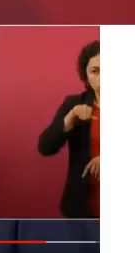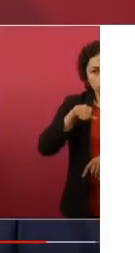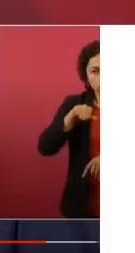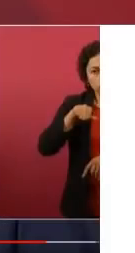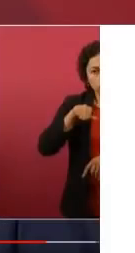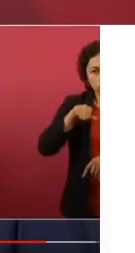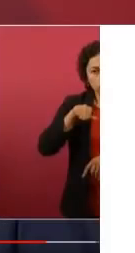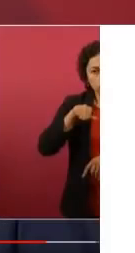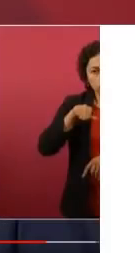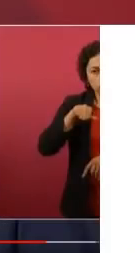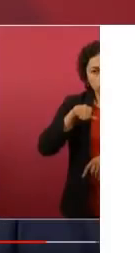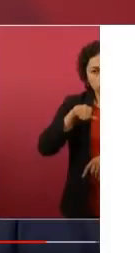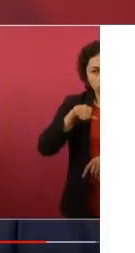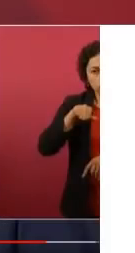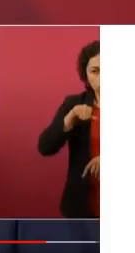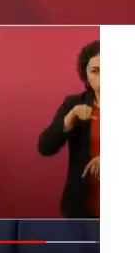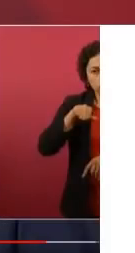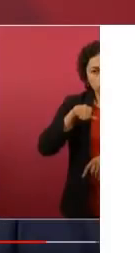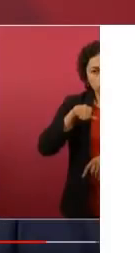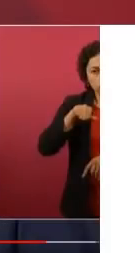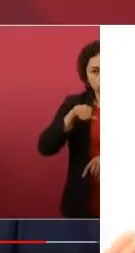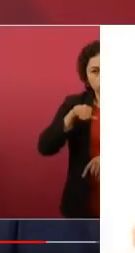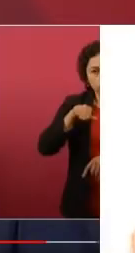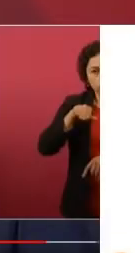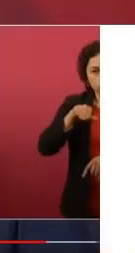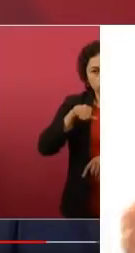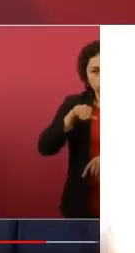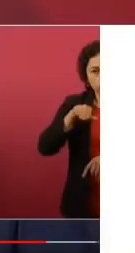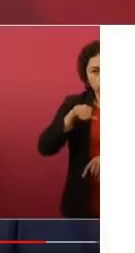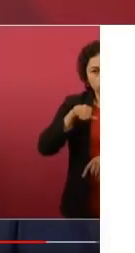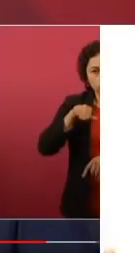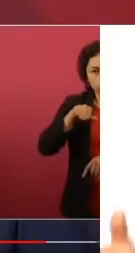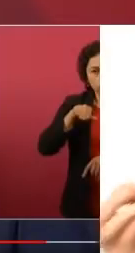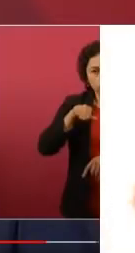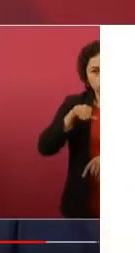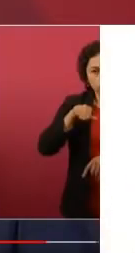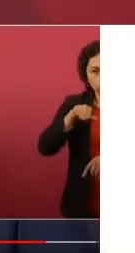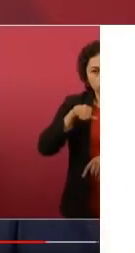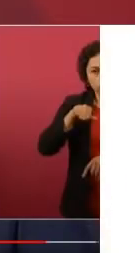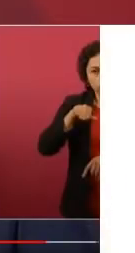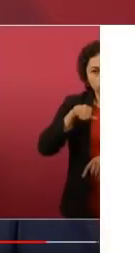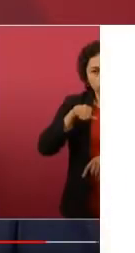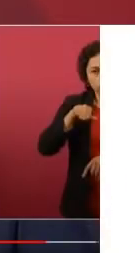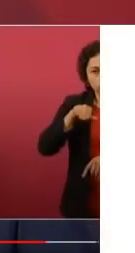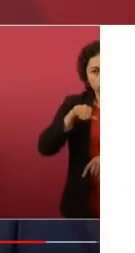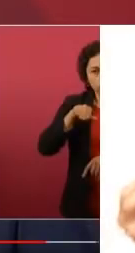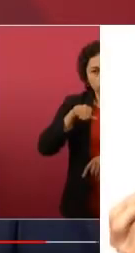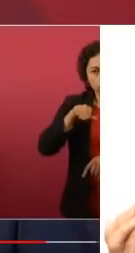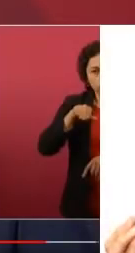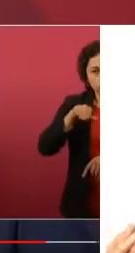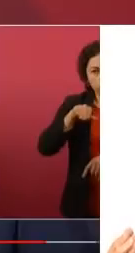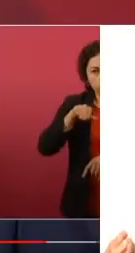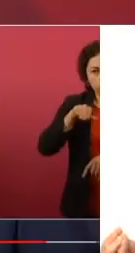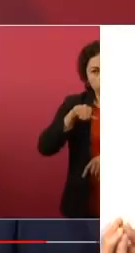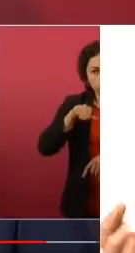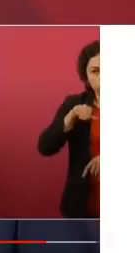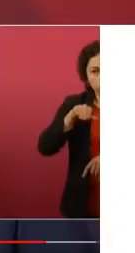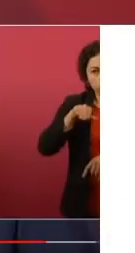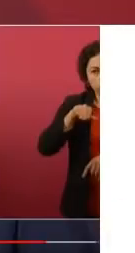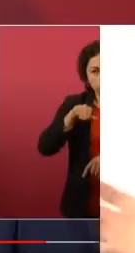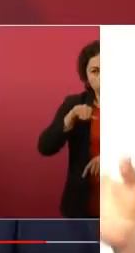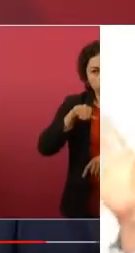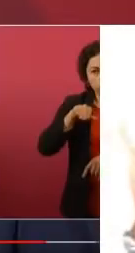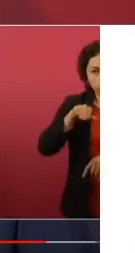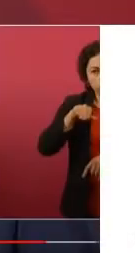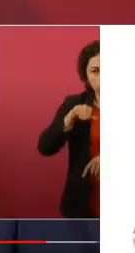por ciento de confianza a carolina viggiano ese es el colmo y hablo de